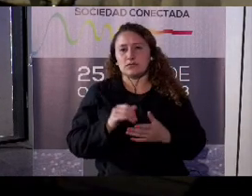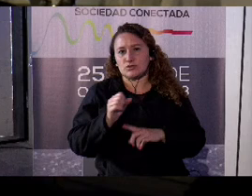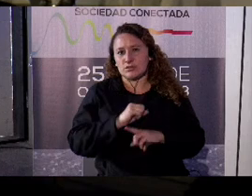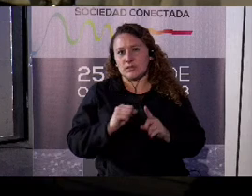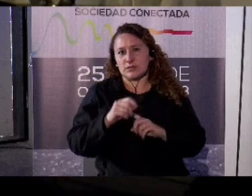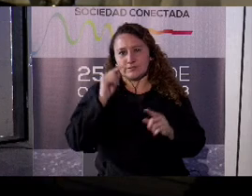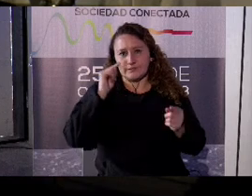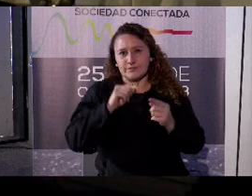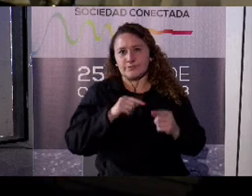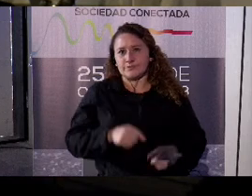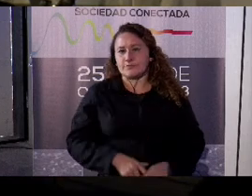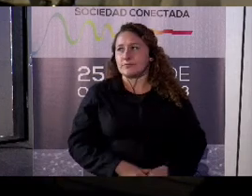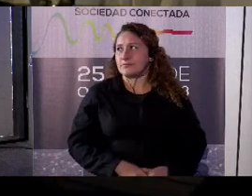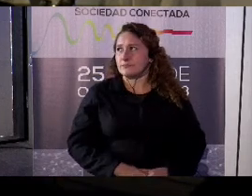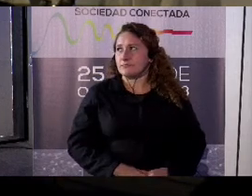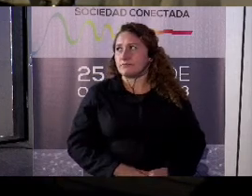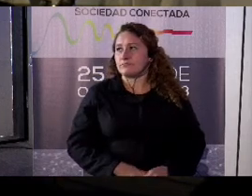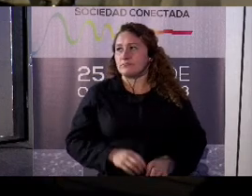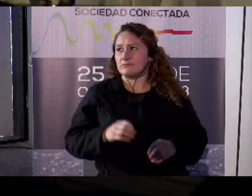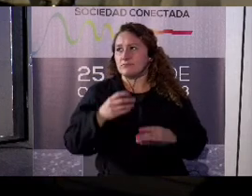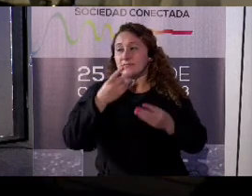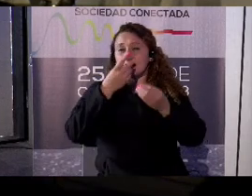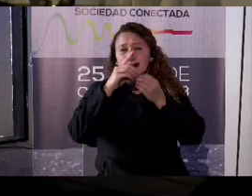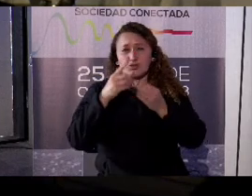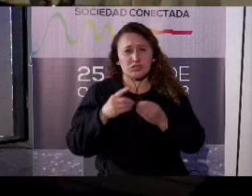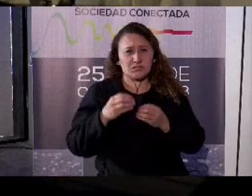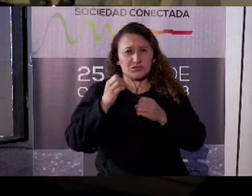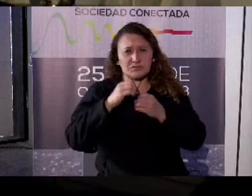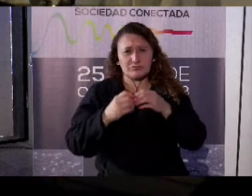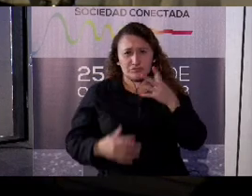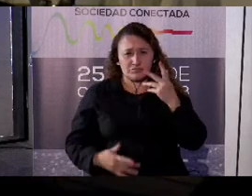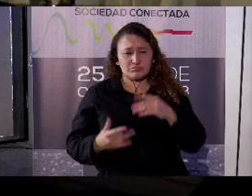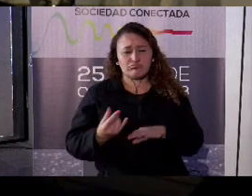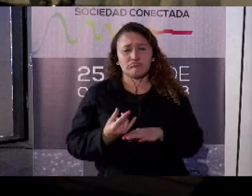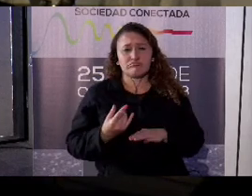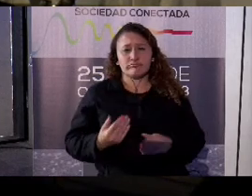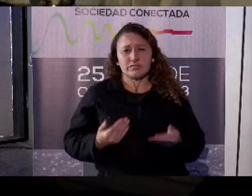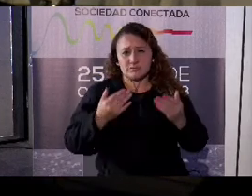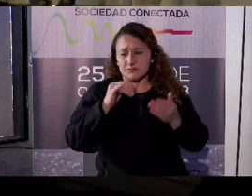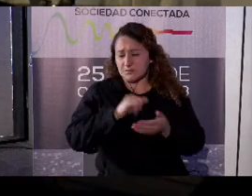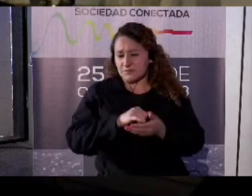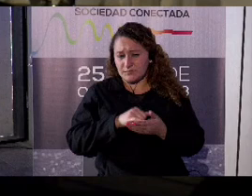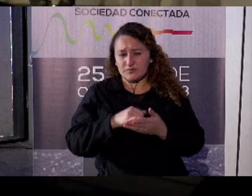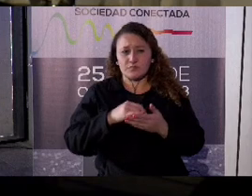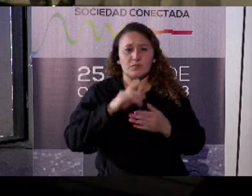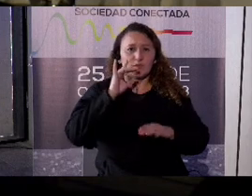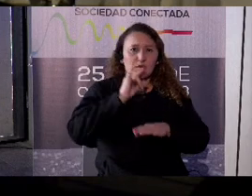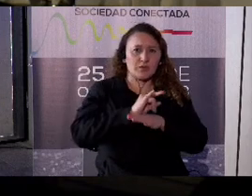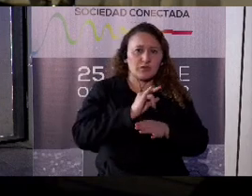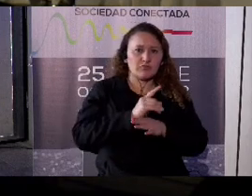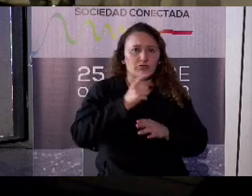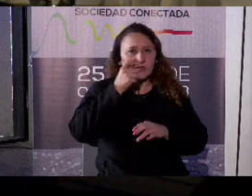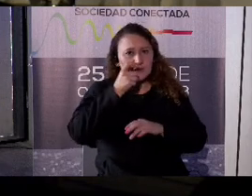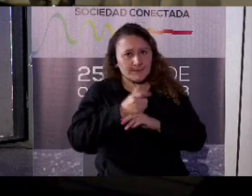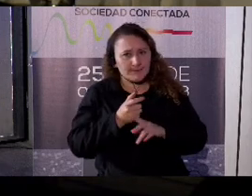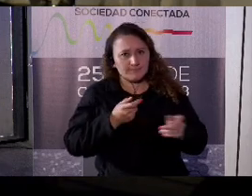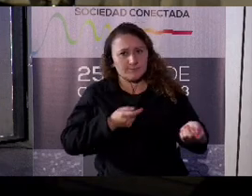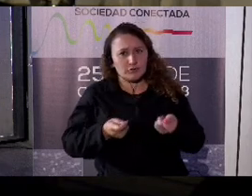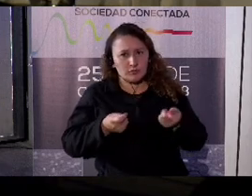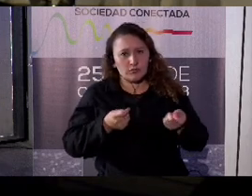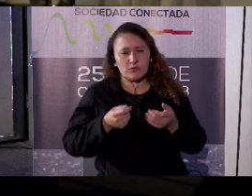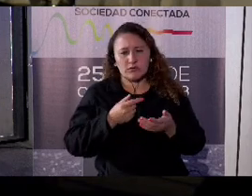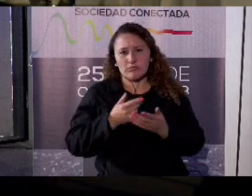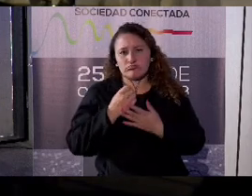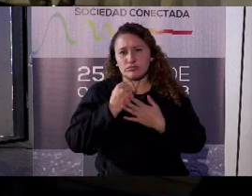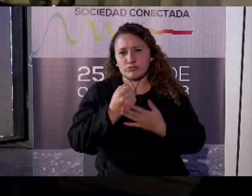social miles de dispositivos están funcionando de la misma manera para monitorear controlar y ayudar a personas con con